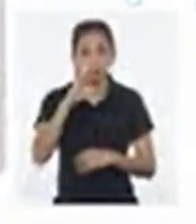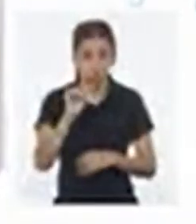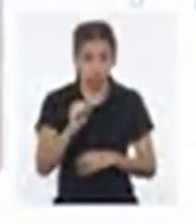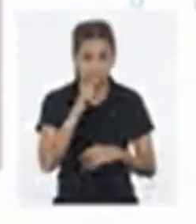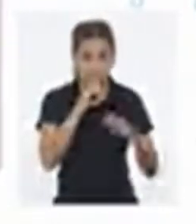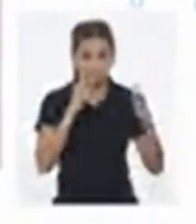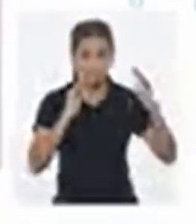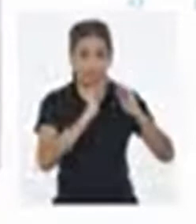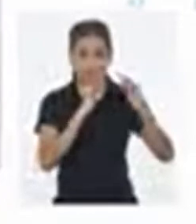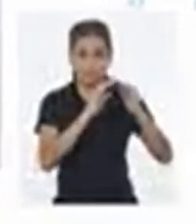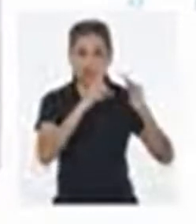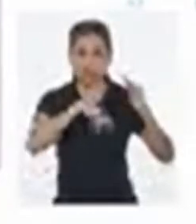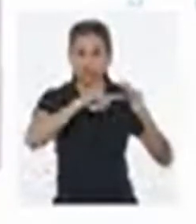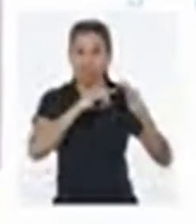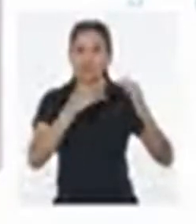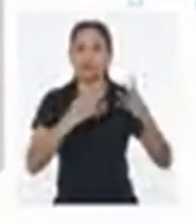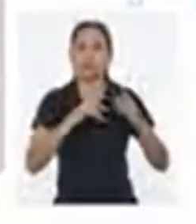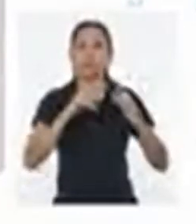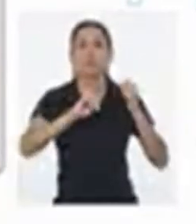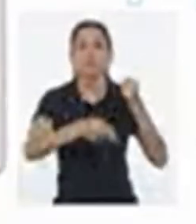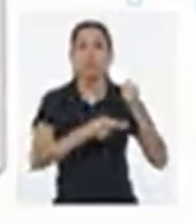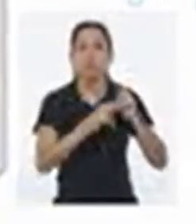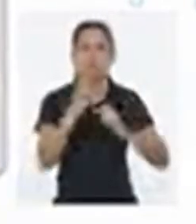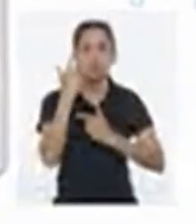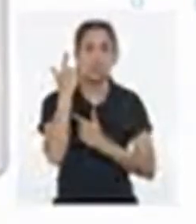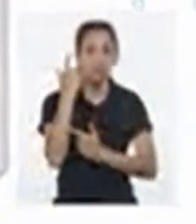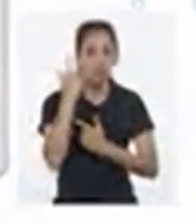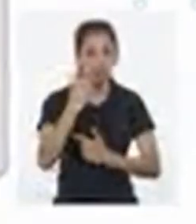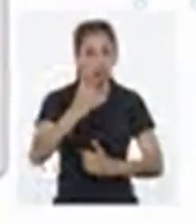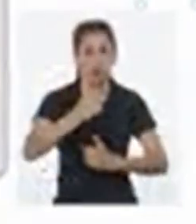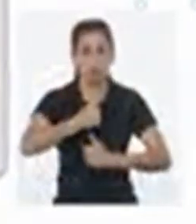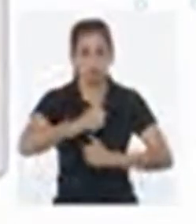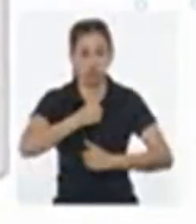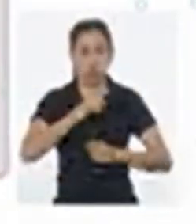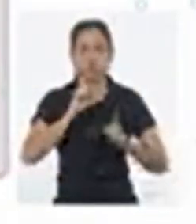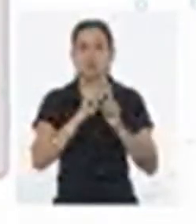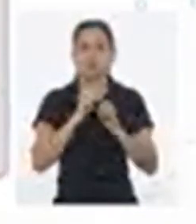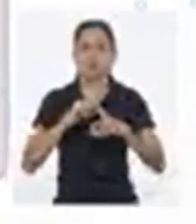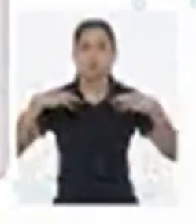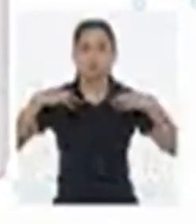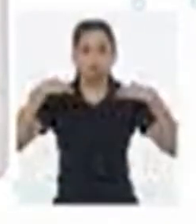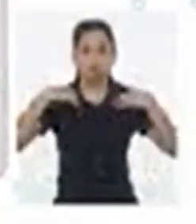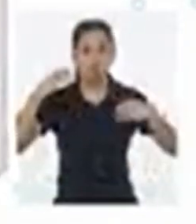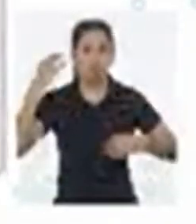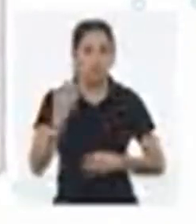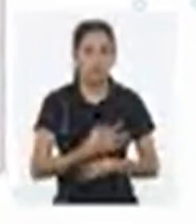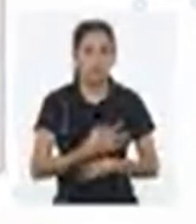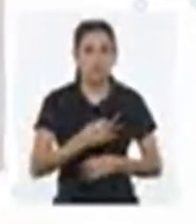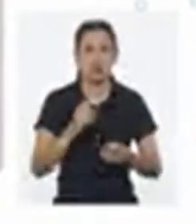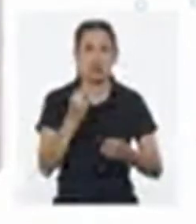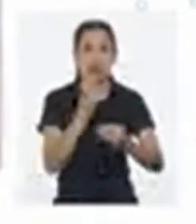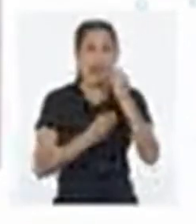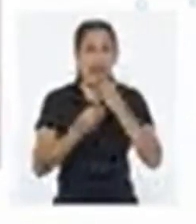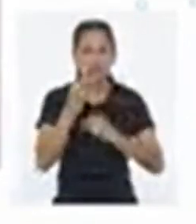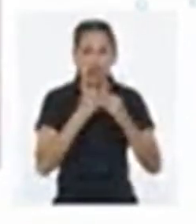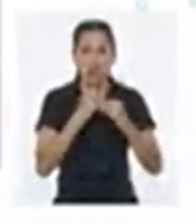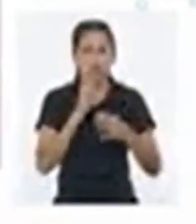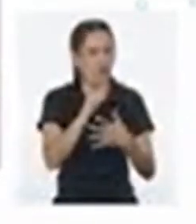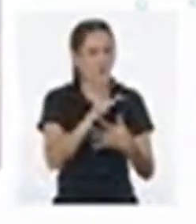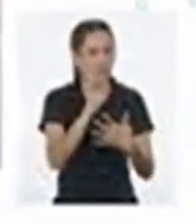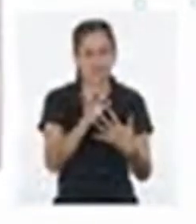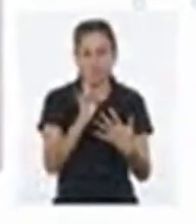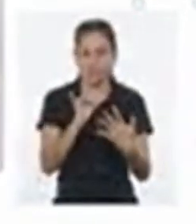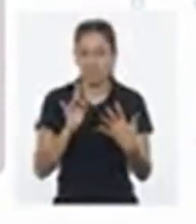se conservaban productos como armas, ropa rústica y fina, alimentos de los